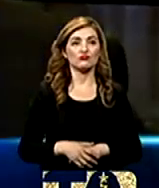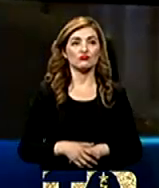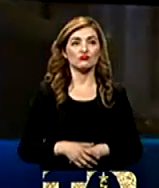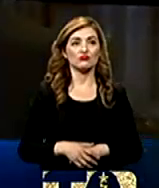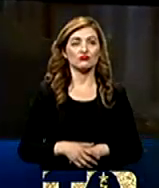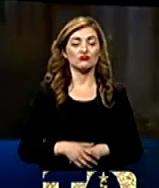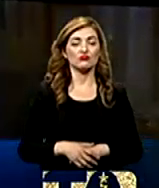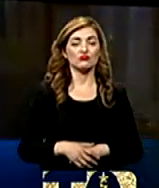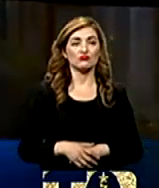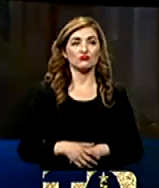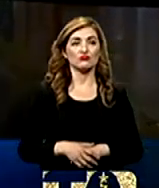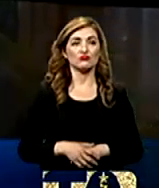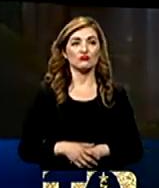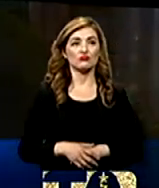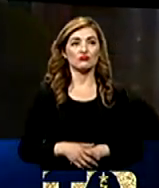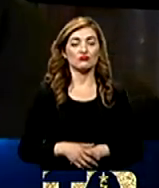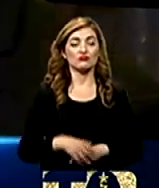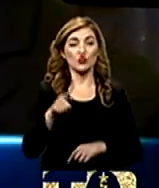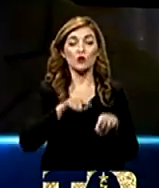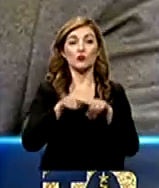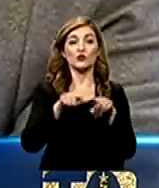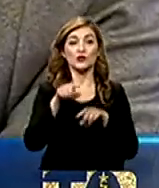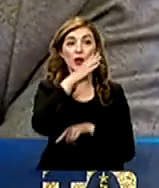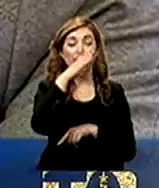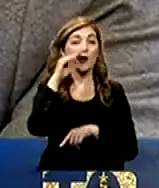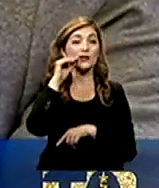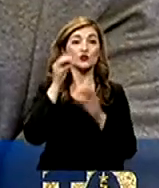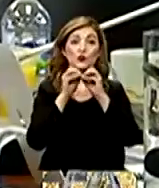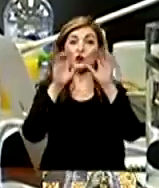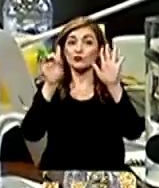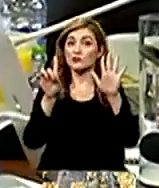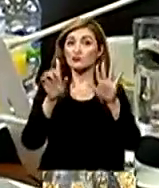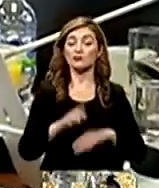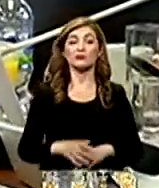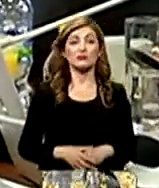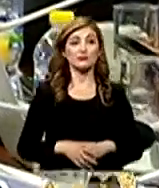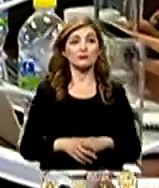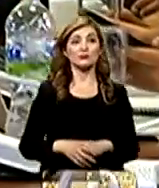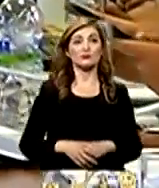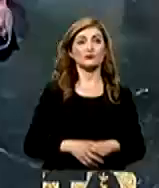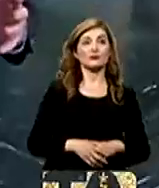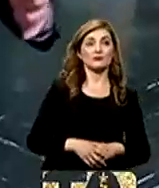del alcalde Nebot en la provincia de Manabí. Al menos 14 asambleístas